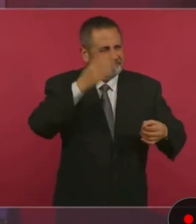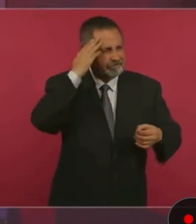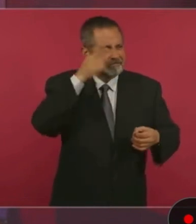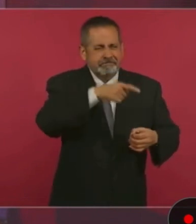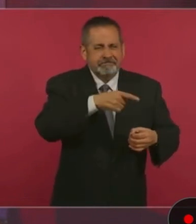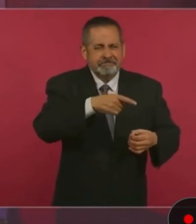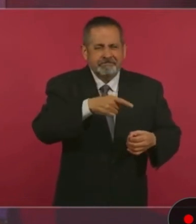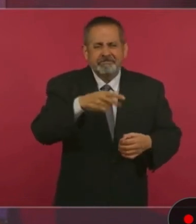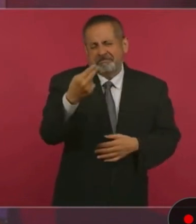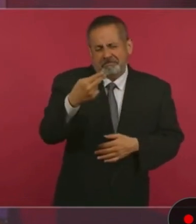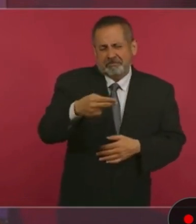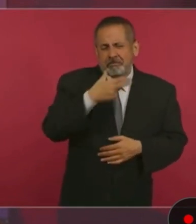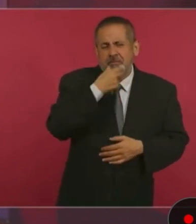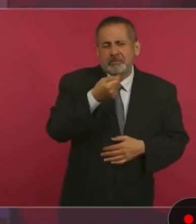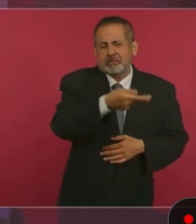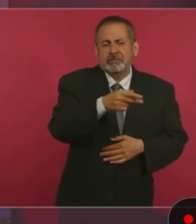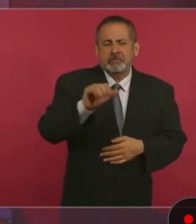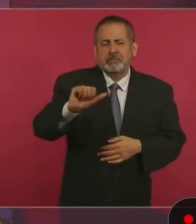señor Aguilar,